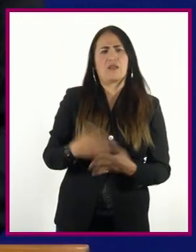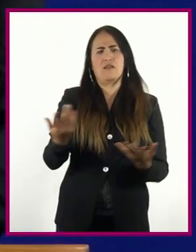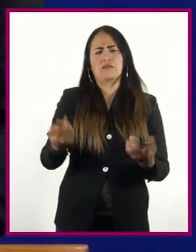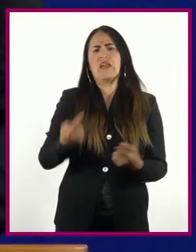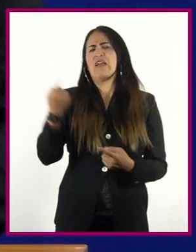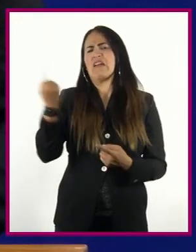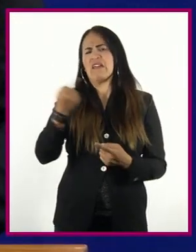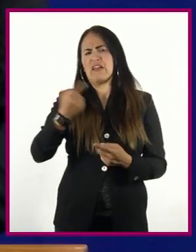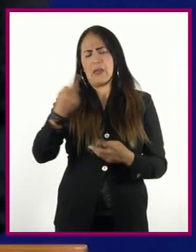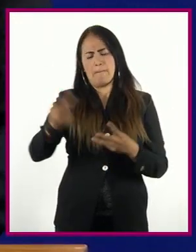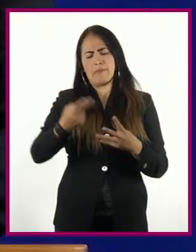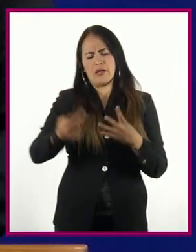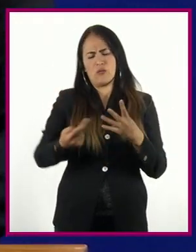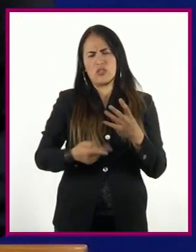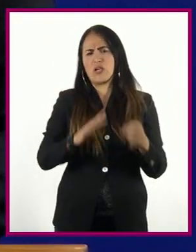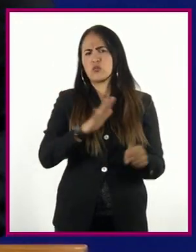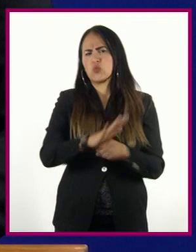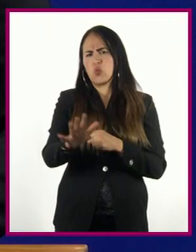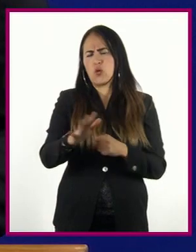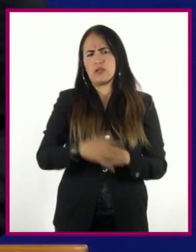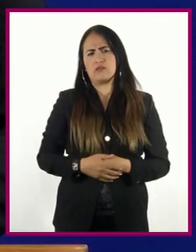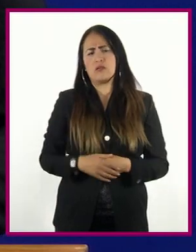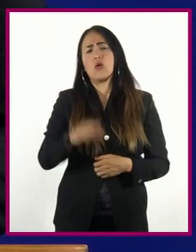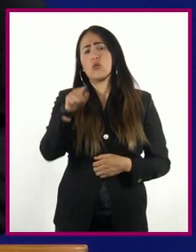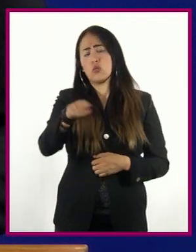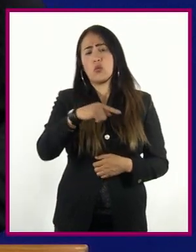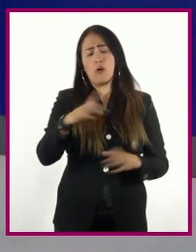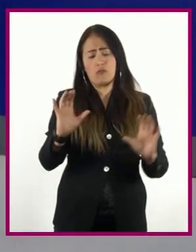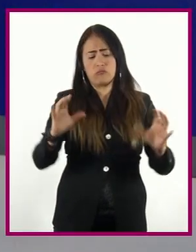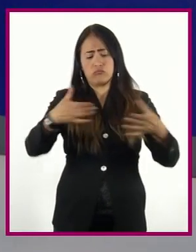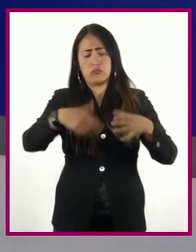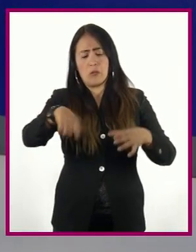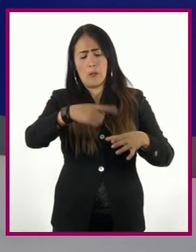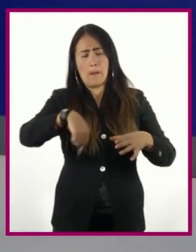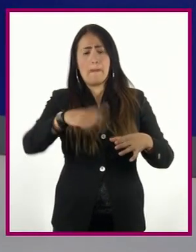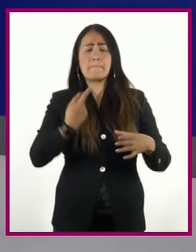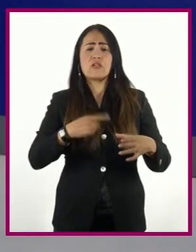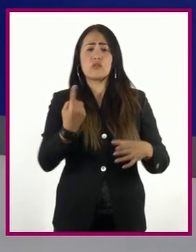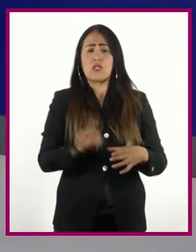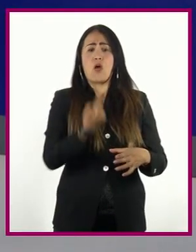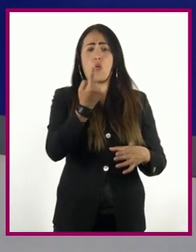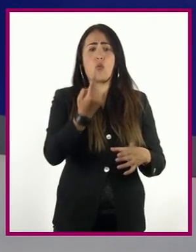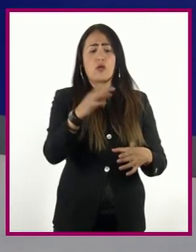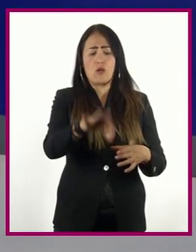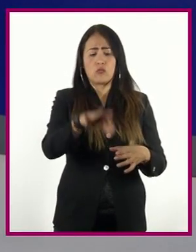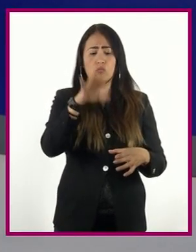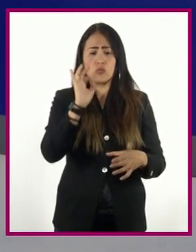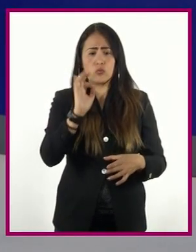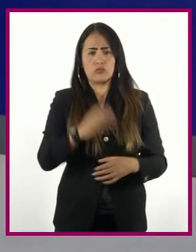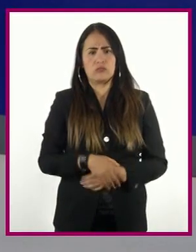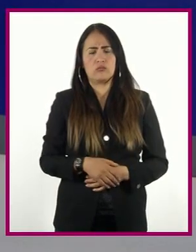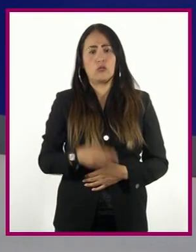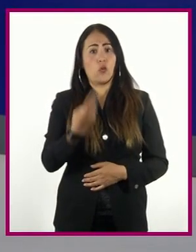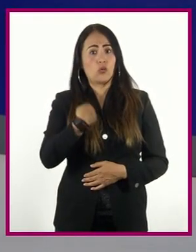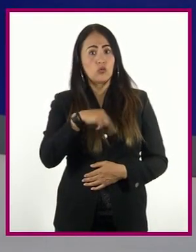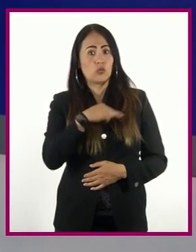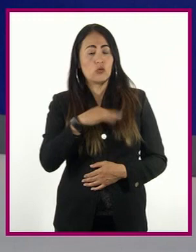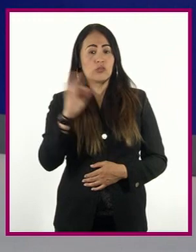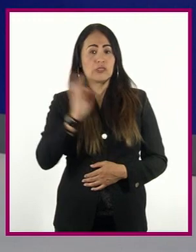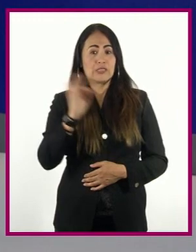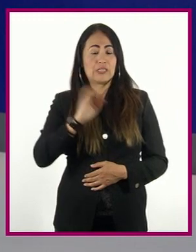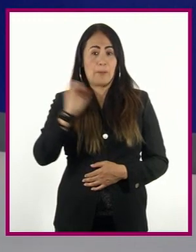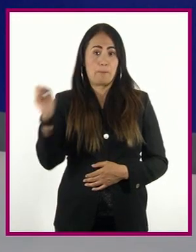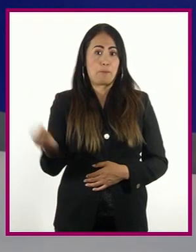preguntar. En este caso, entrevista a alguien de tu comunidad. Como dijiste, no es que tengamos la fortuna de que nos